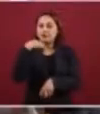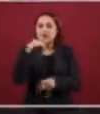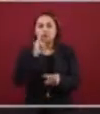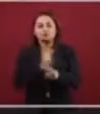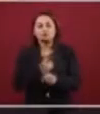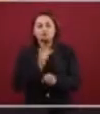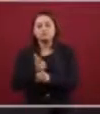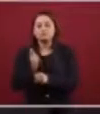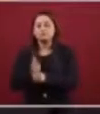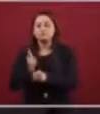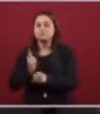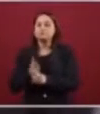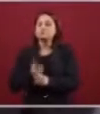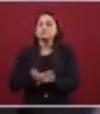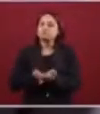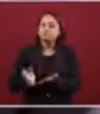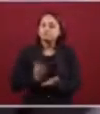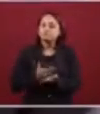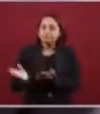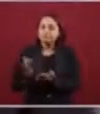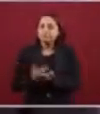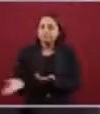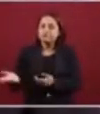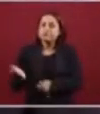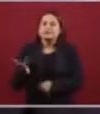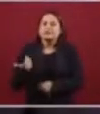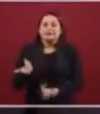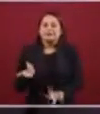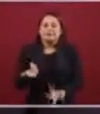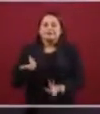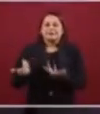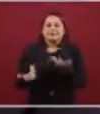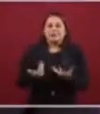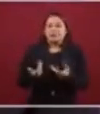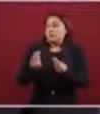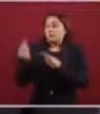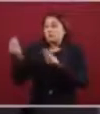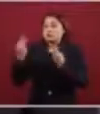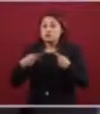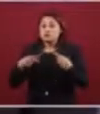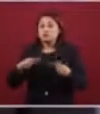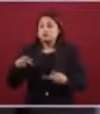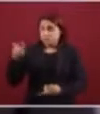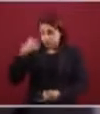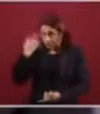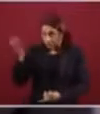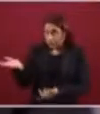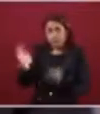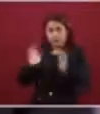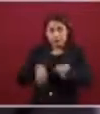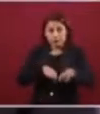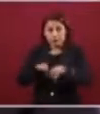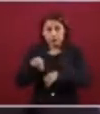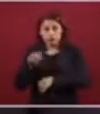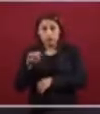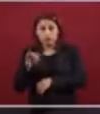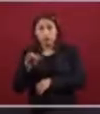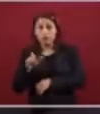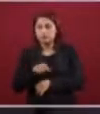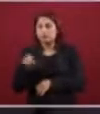de Notimex era compleja, y aún así yo acepté, porque el reto era sanear la agencia